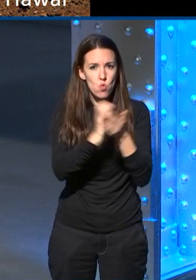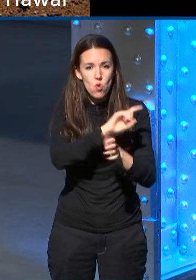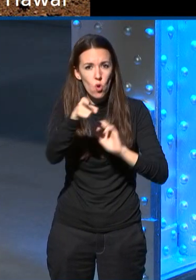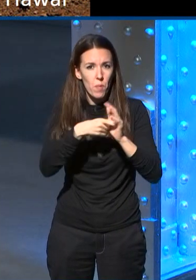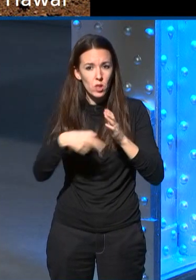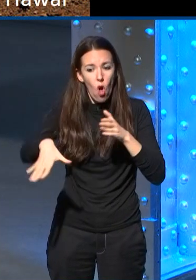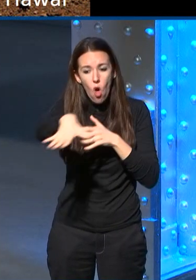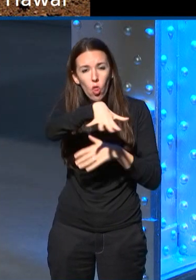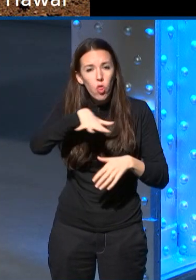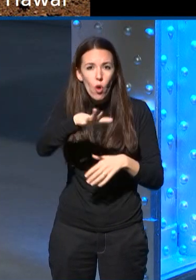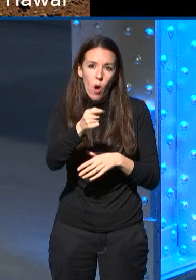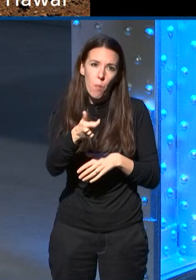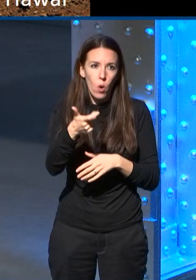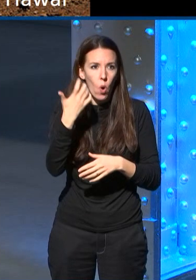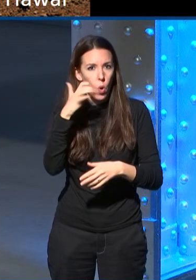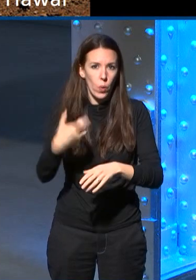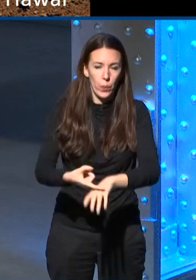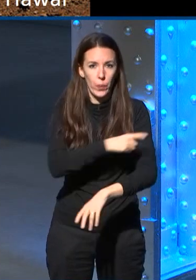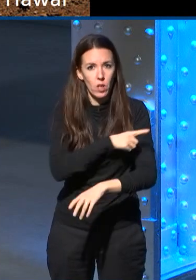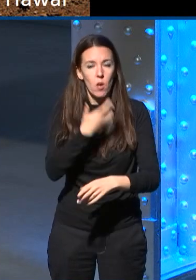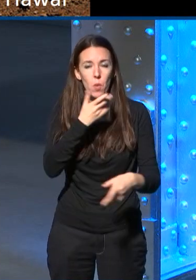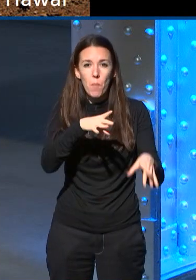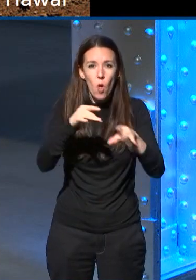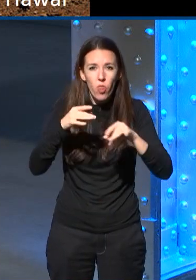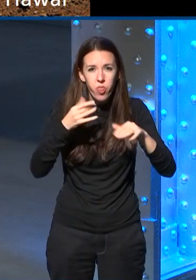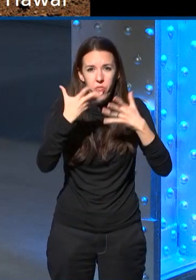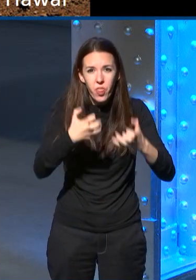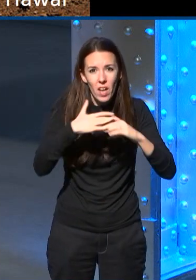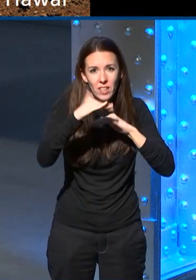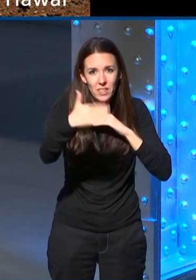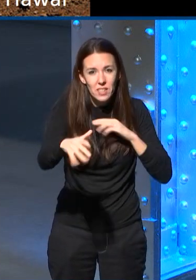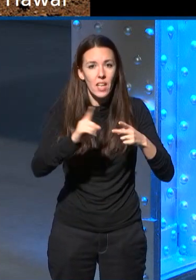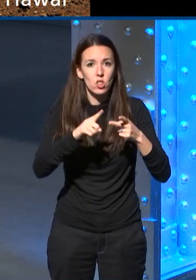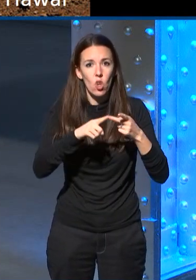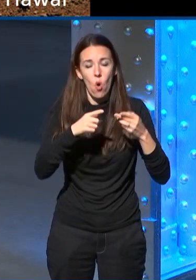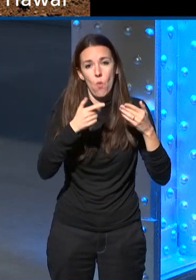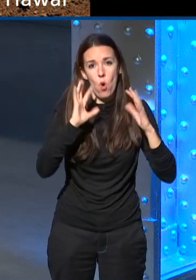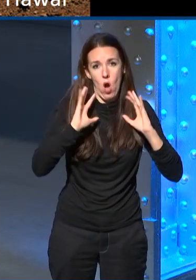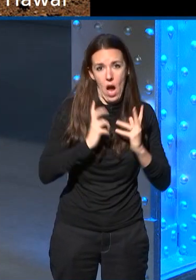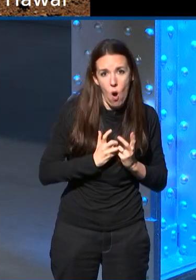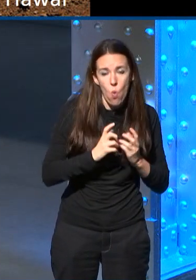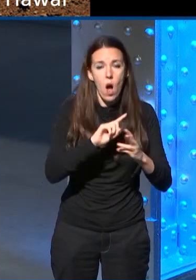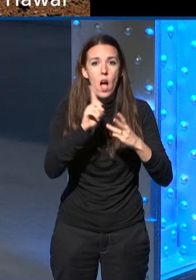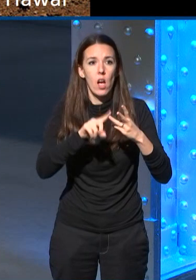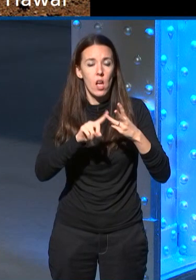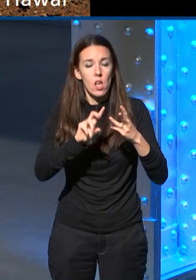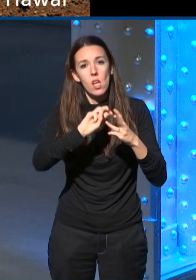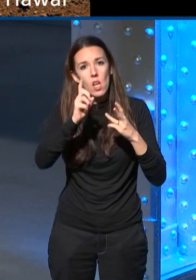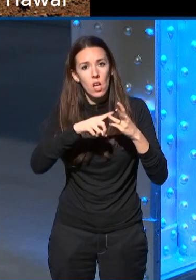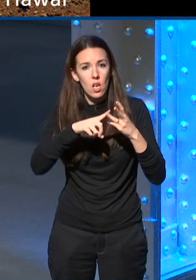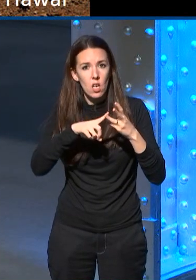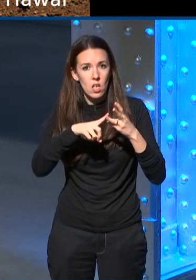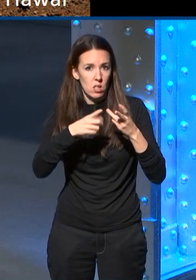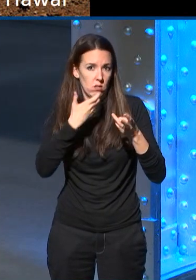sitios un poco extremos, en desiertos, en Hawái, en